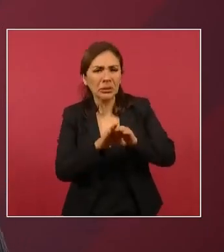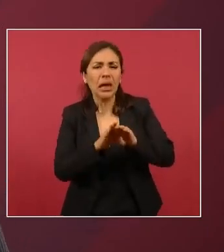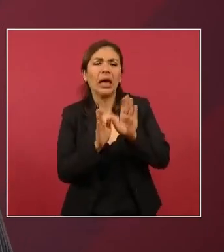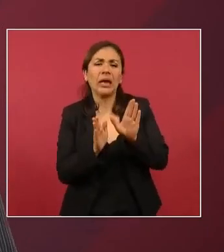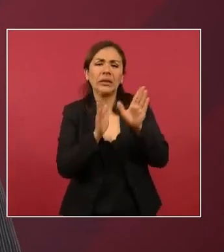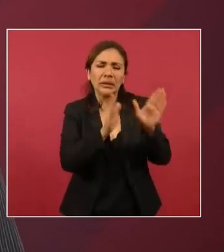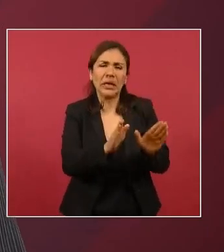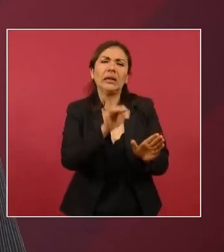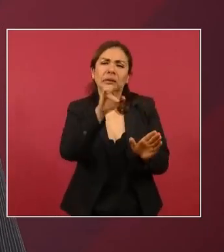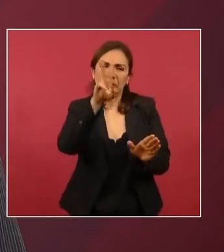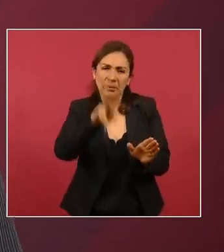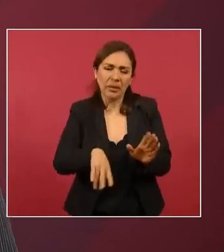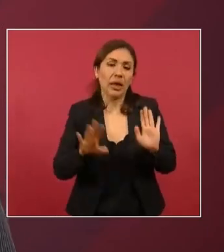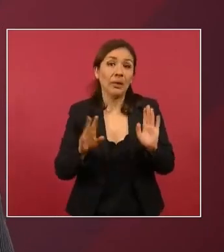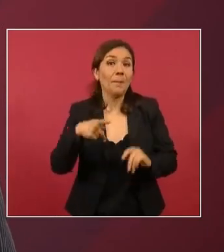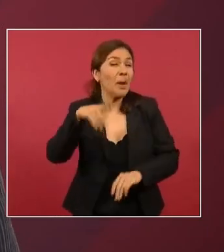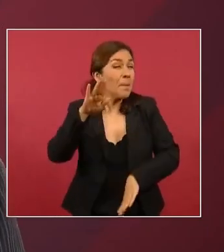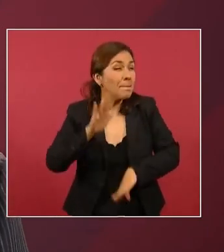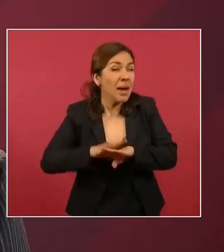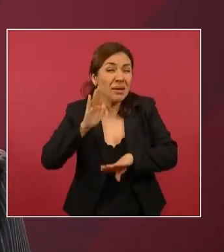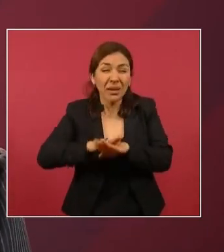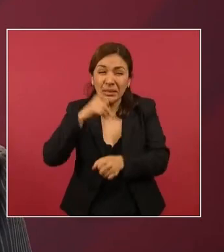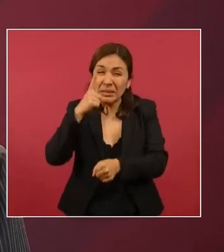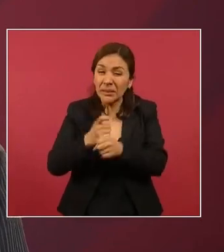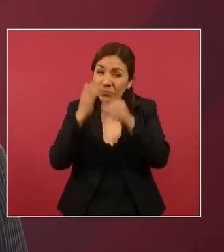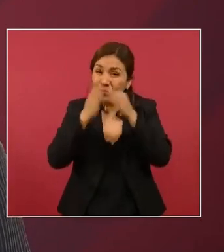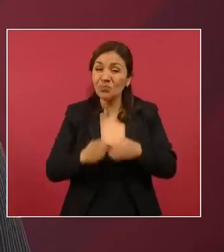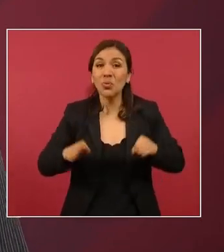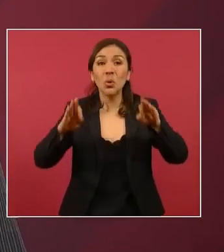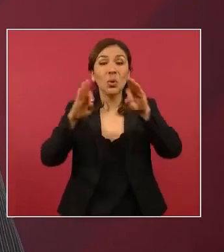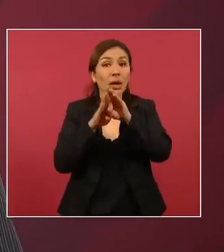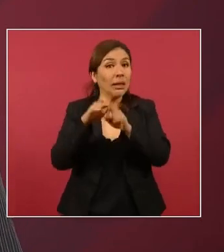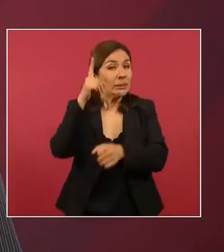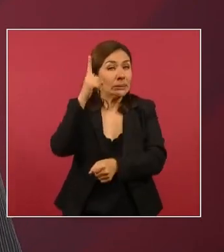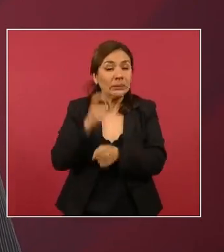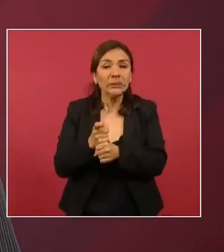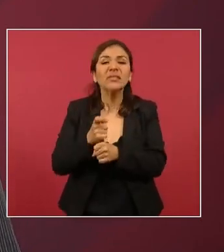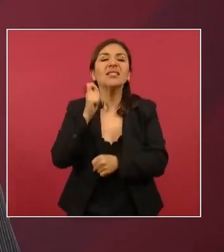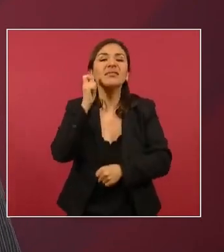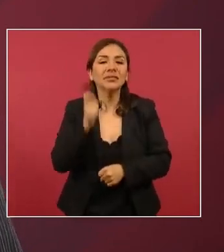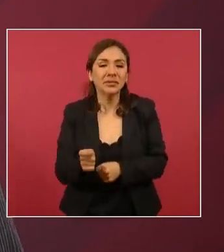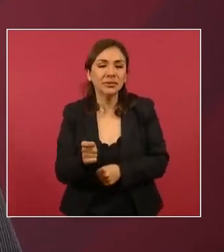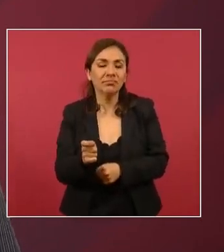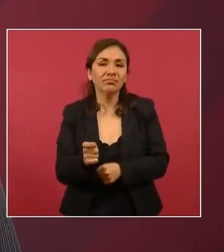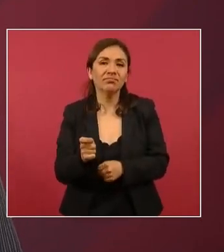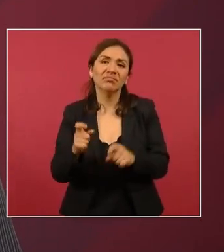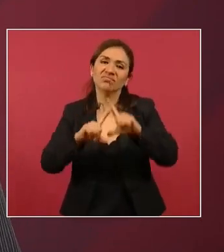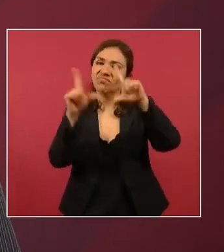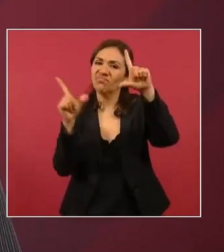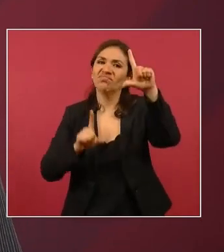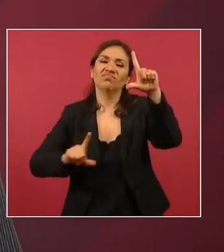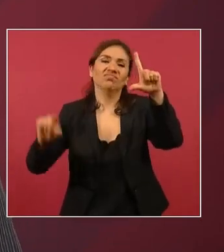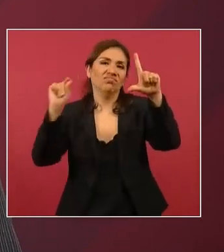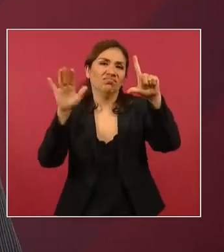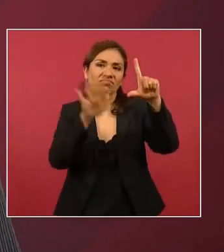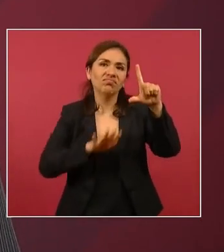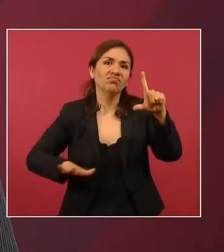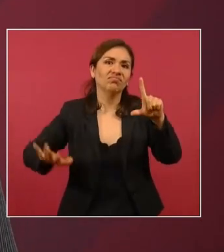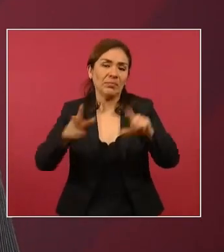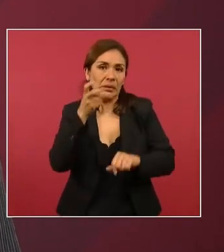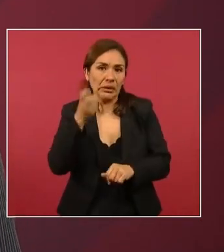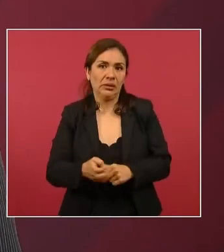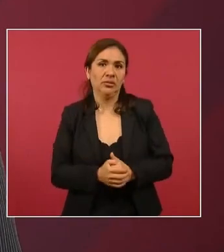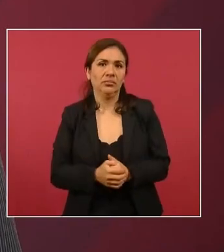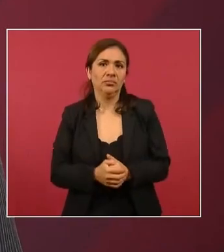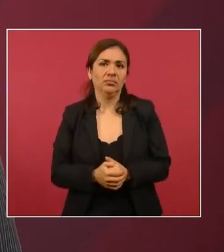es trascendente. Pero lo más importante de todo es la nación. En vez de ser hombre